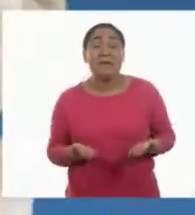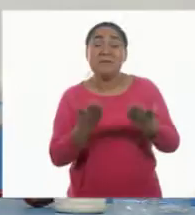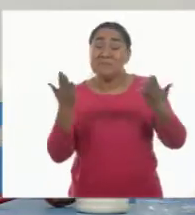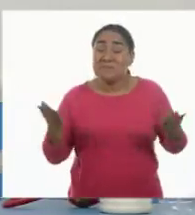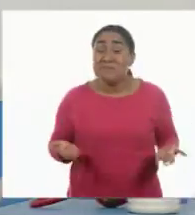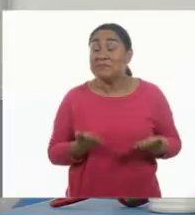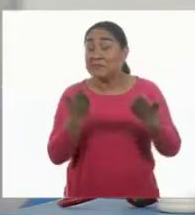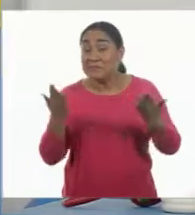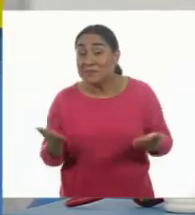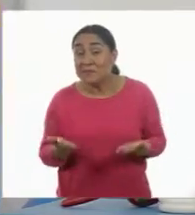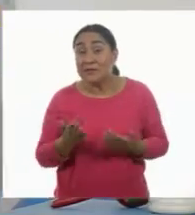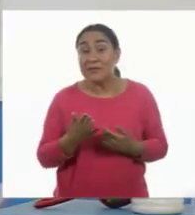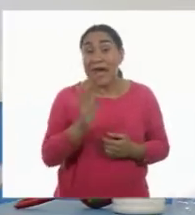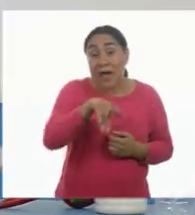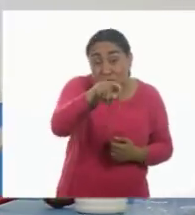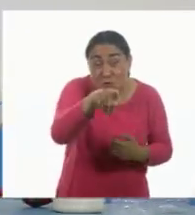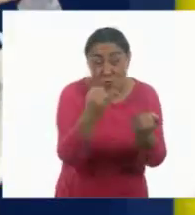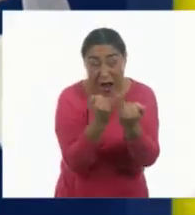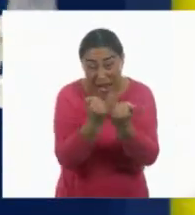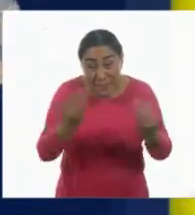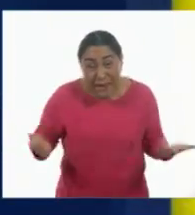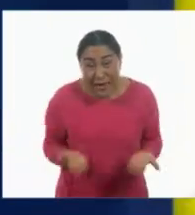Y también bailan en casita.